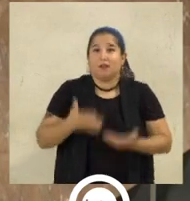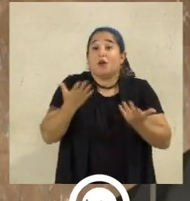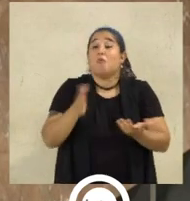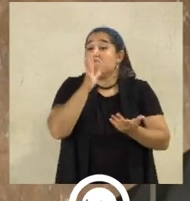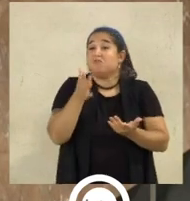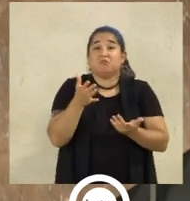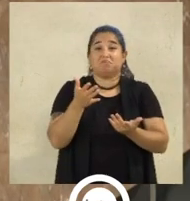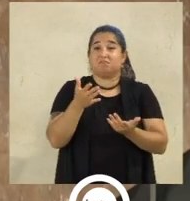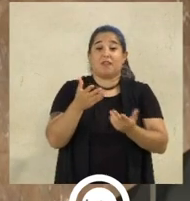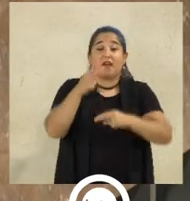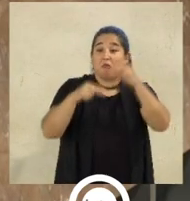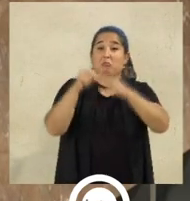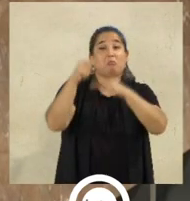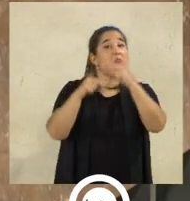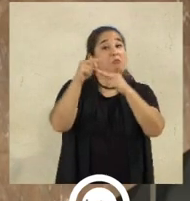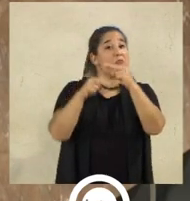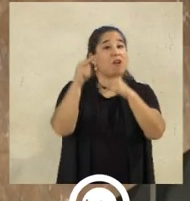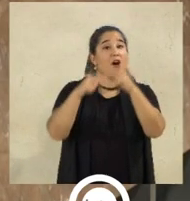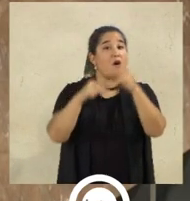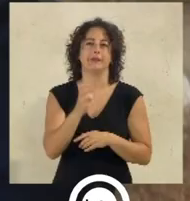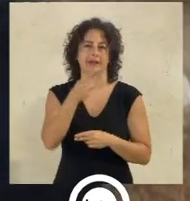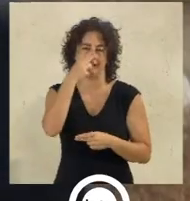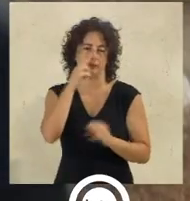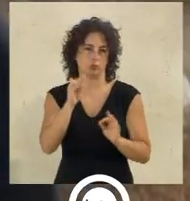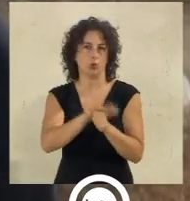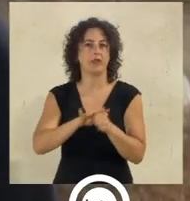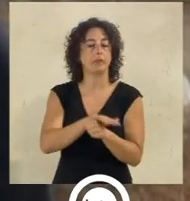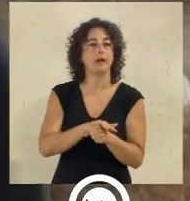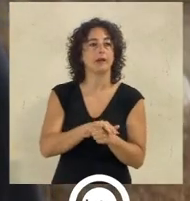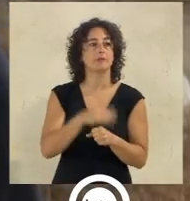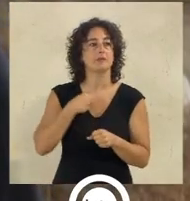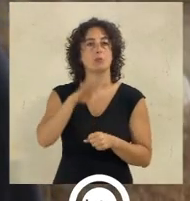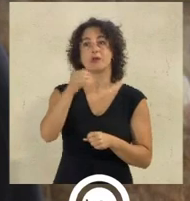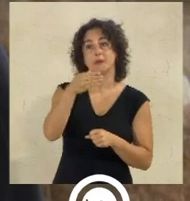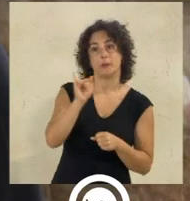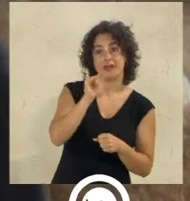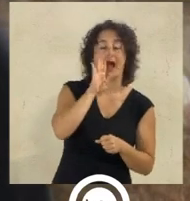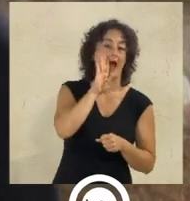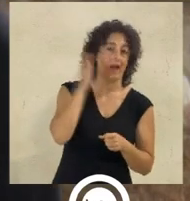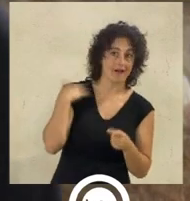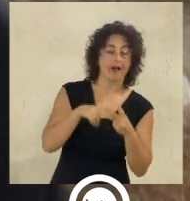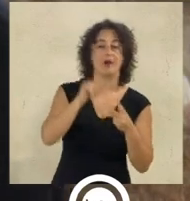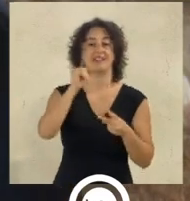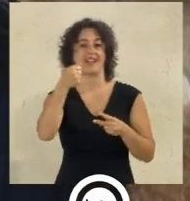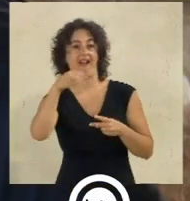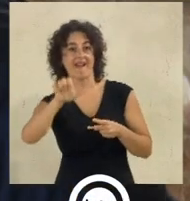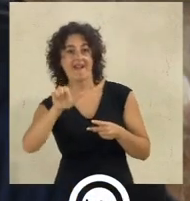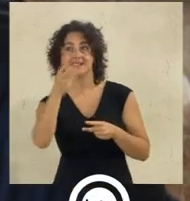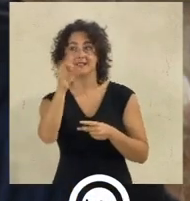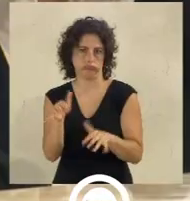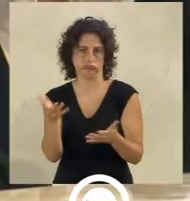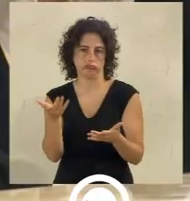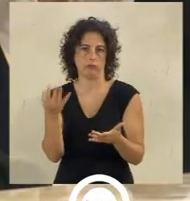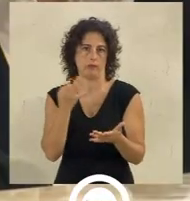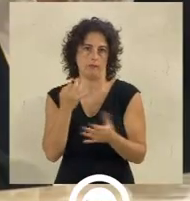aprobado la bonificación de un 30% del impuesto de actividades económicas para los 8 establecimientos hoteleros de la ciudad, medida